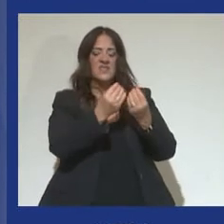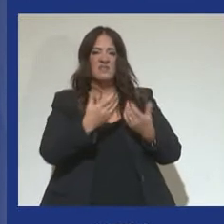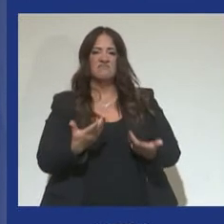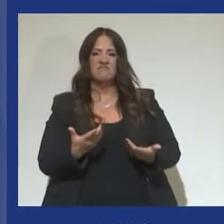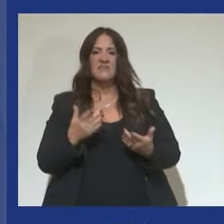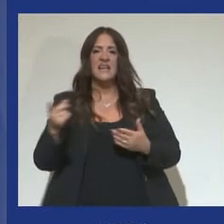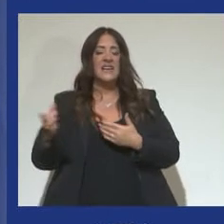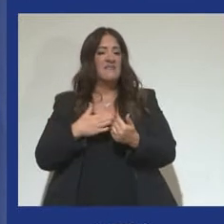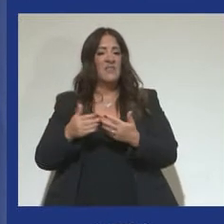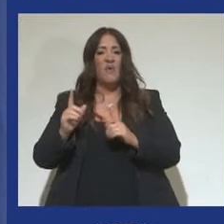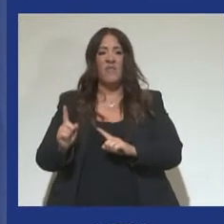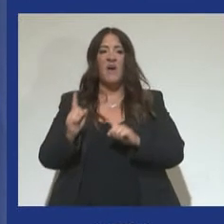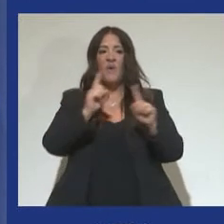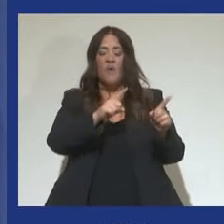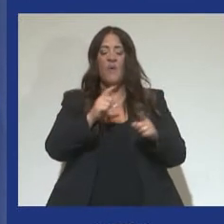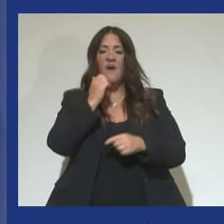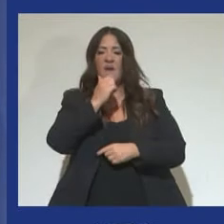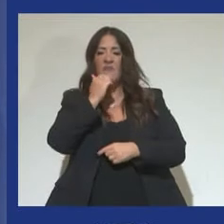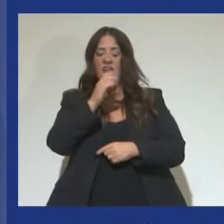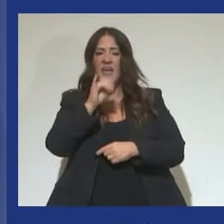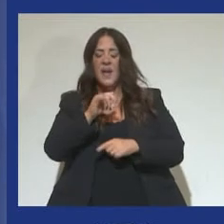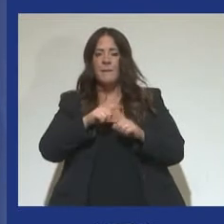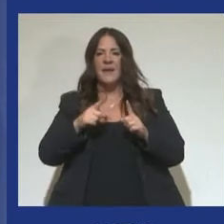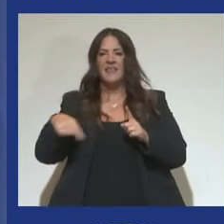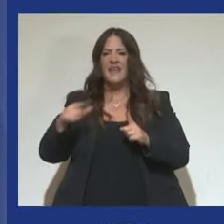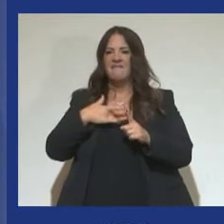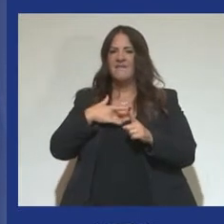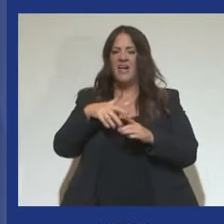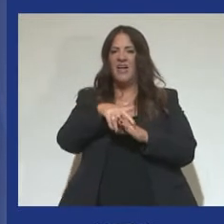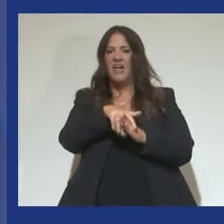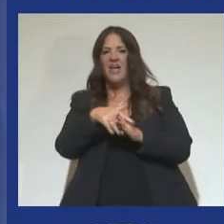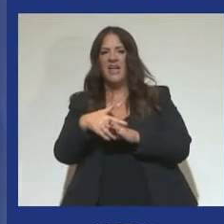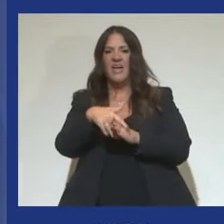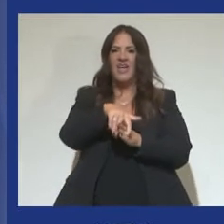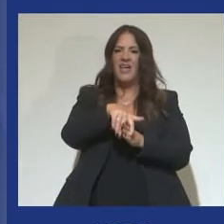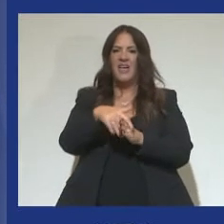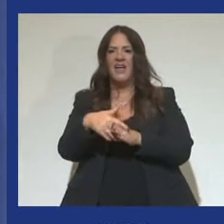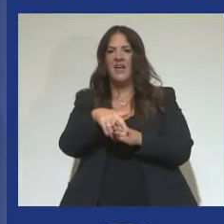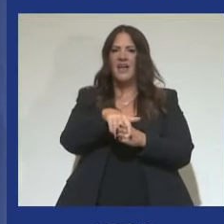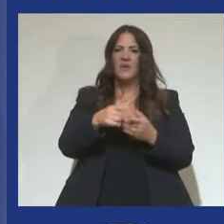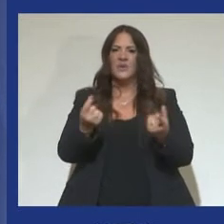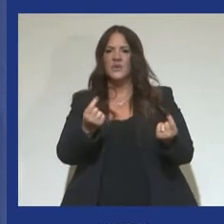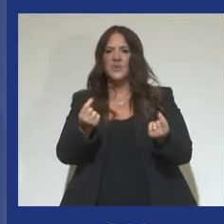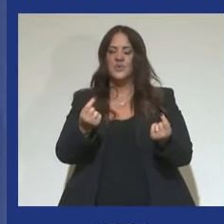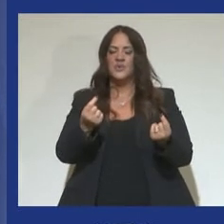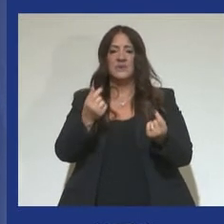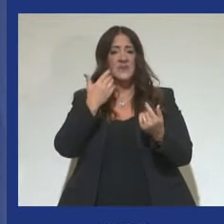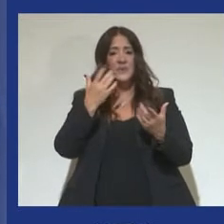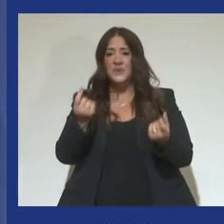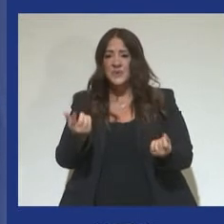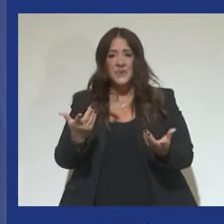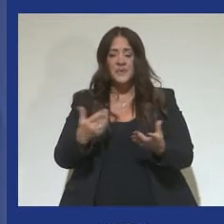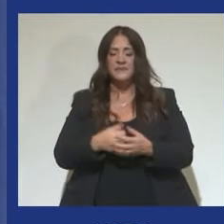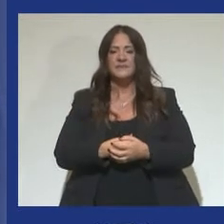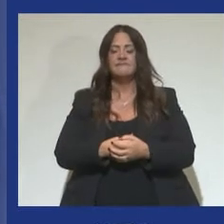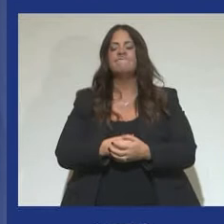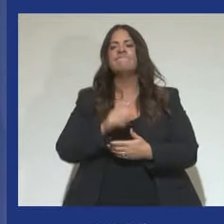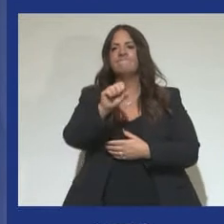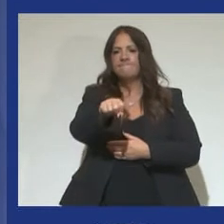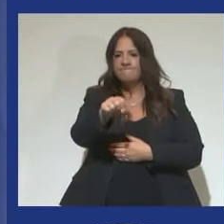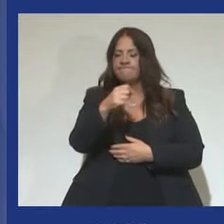algunas organizaciones dicen que van allí todos los días que básicamente viven tristemente